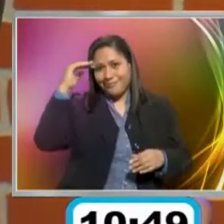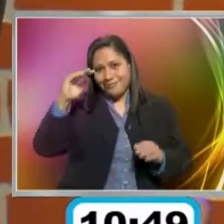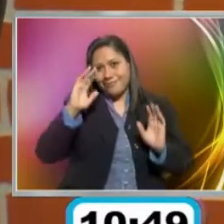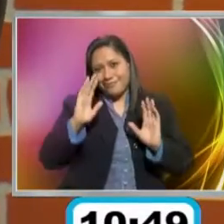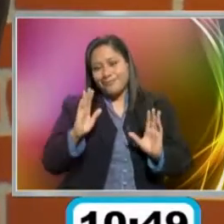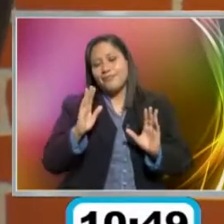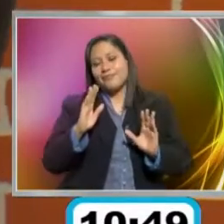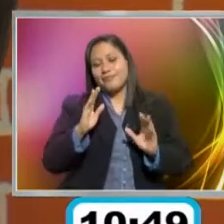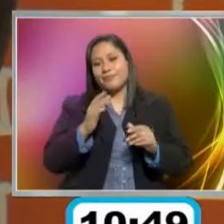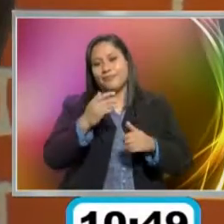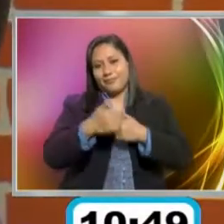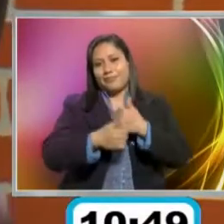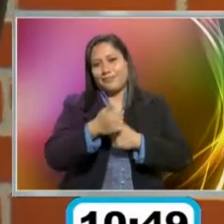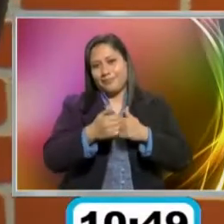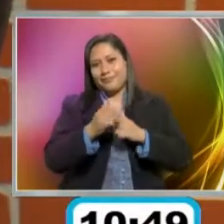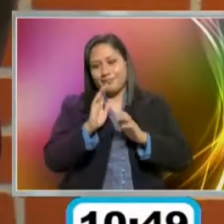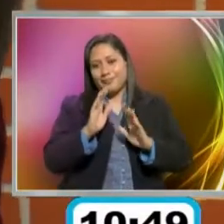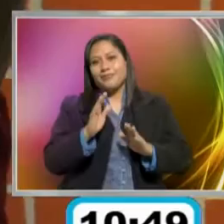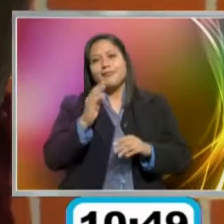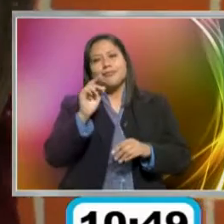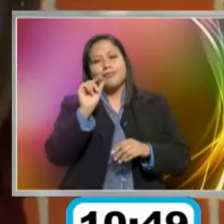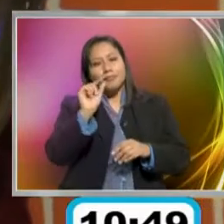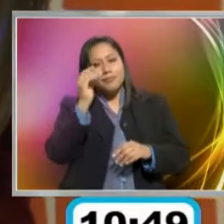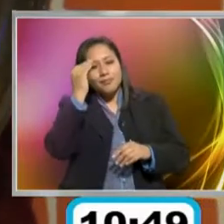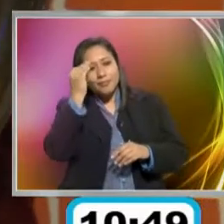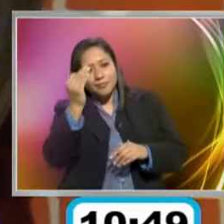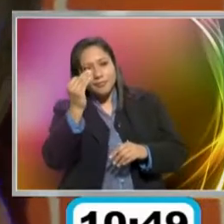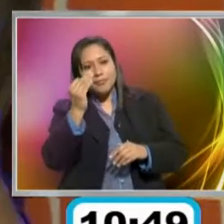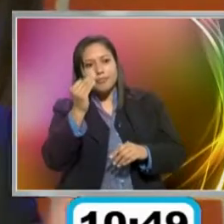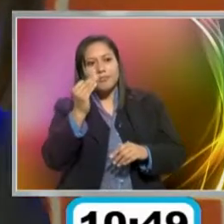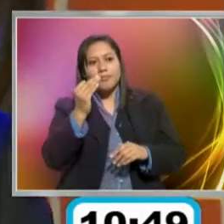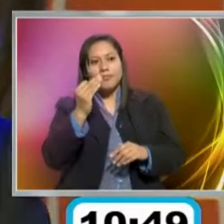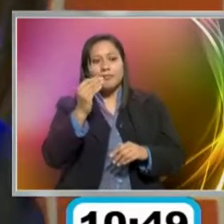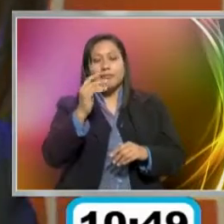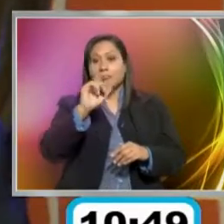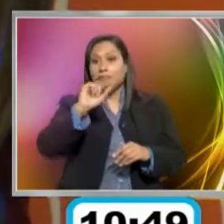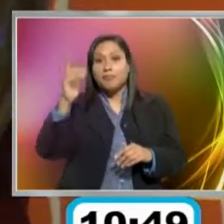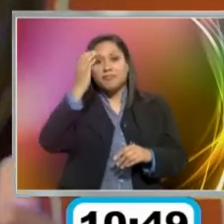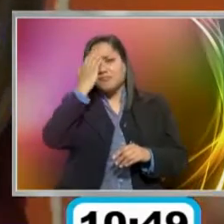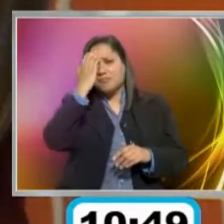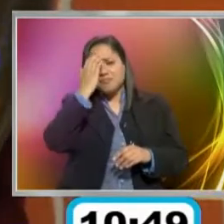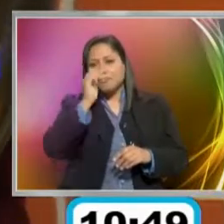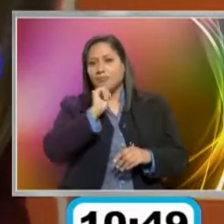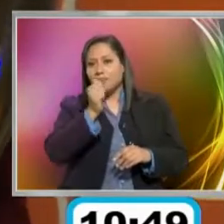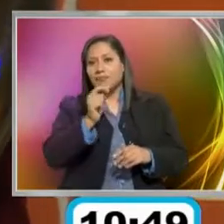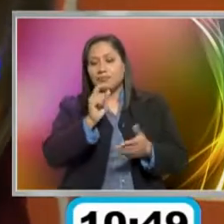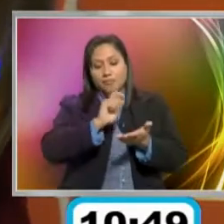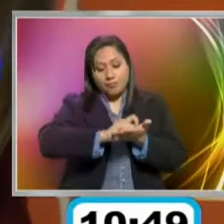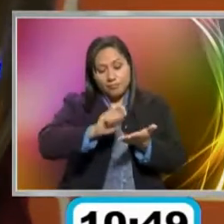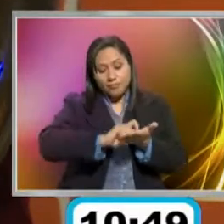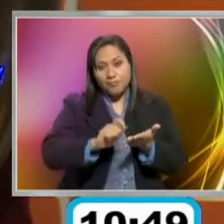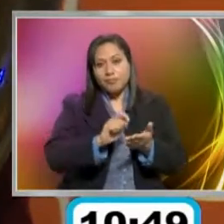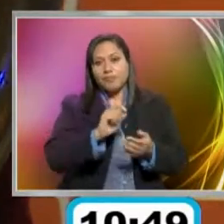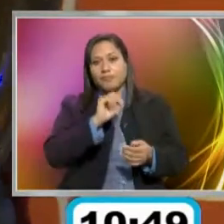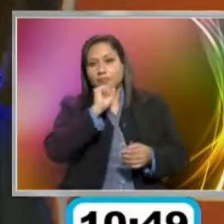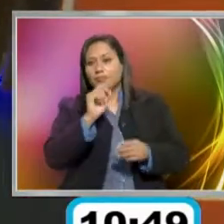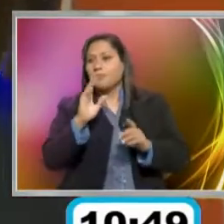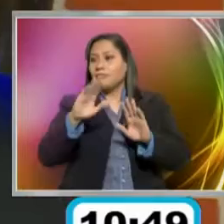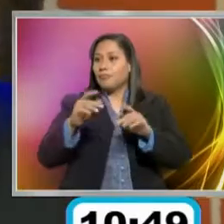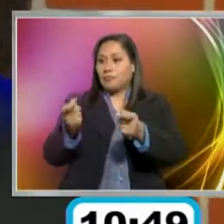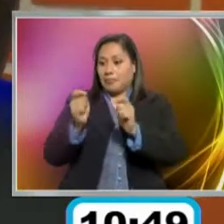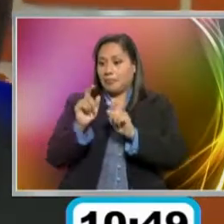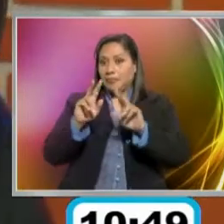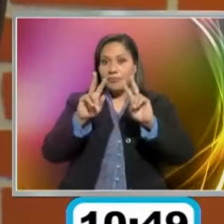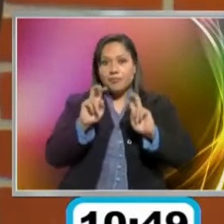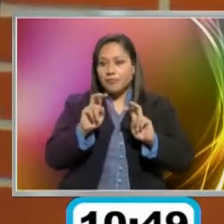una carrera, hubo un tiempo que uno por no ser tan conocido, los compositores buenos, platico a veces, no me daban los